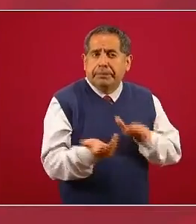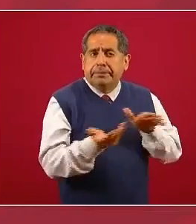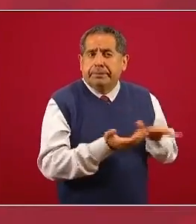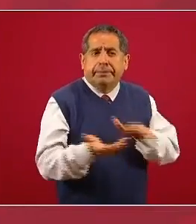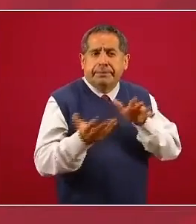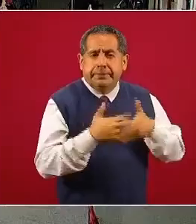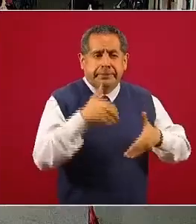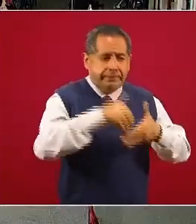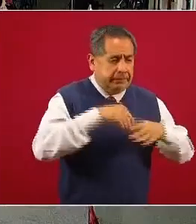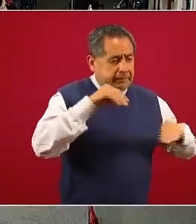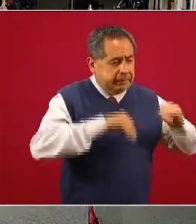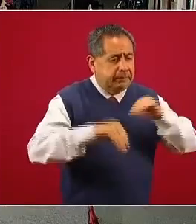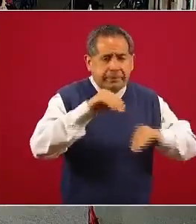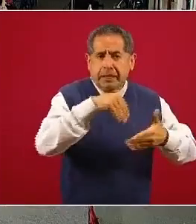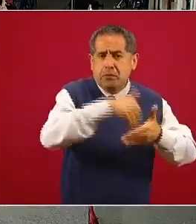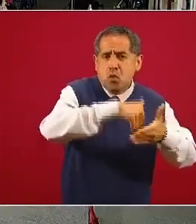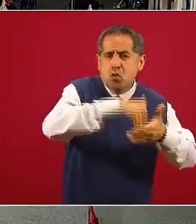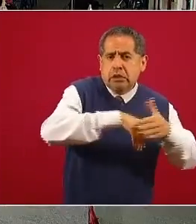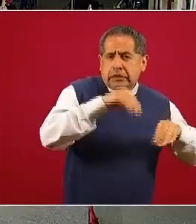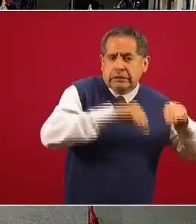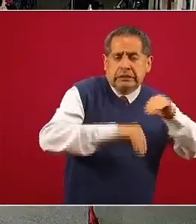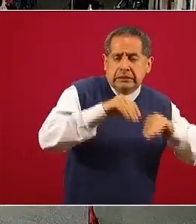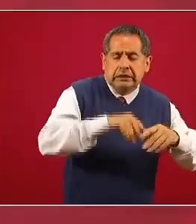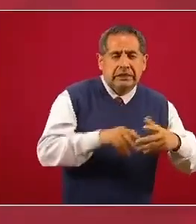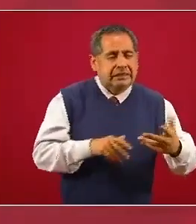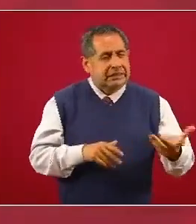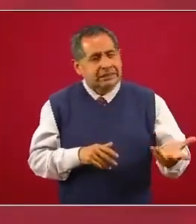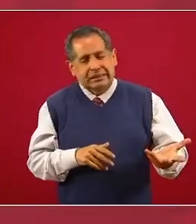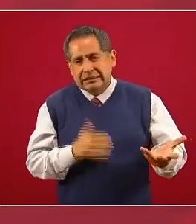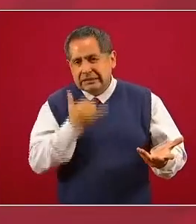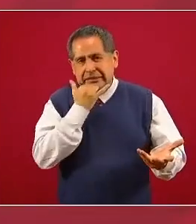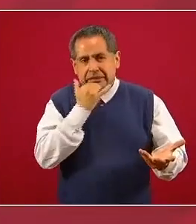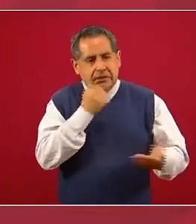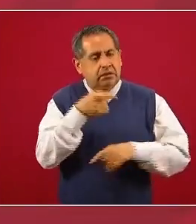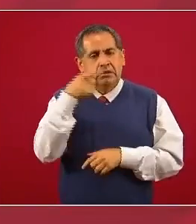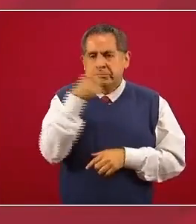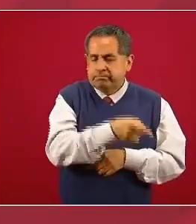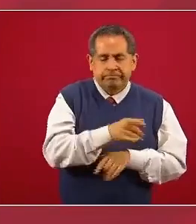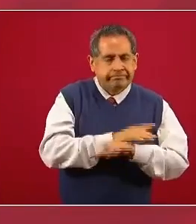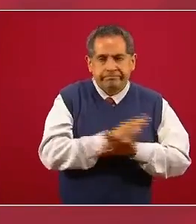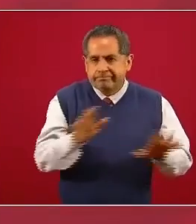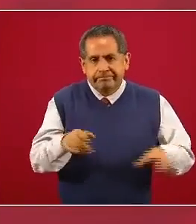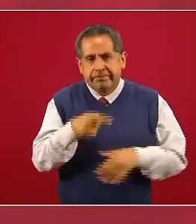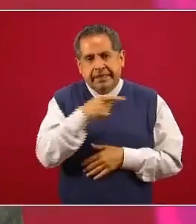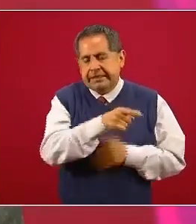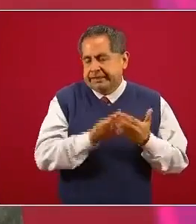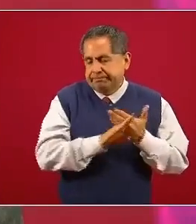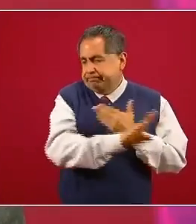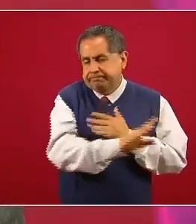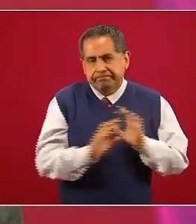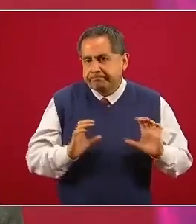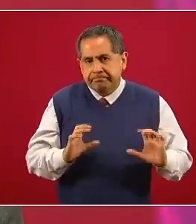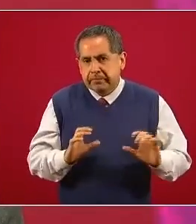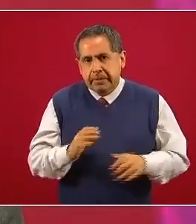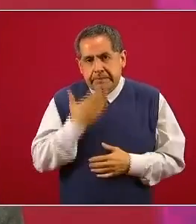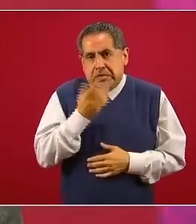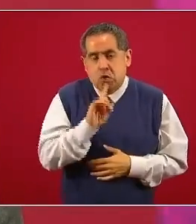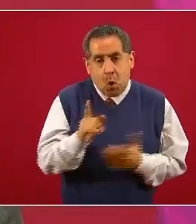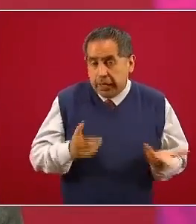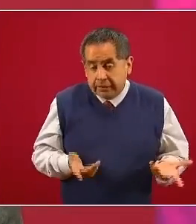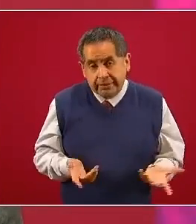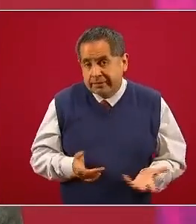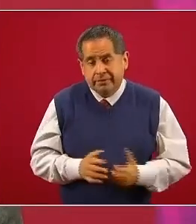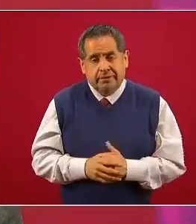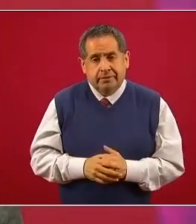y ultraprocesados, como el blanco fundamental de la prevención.